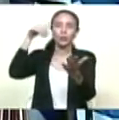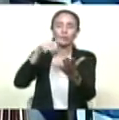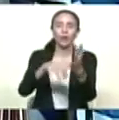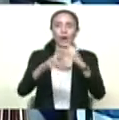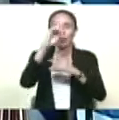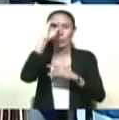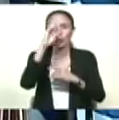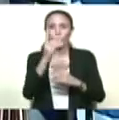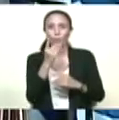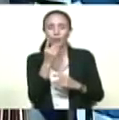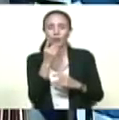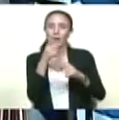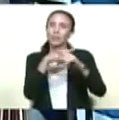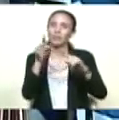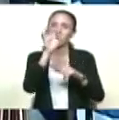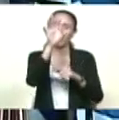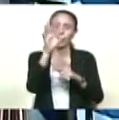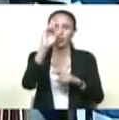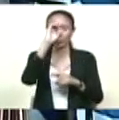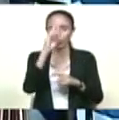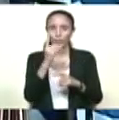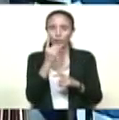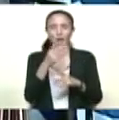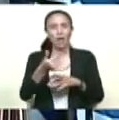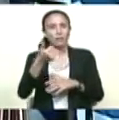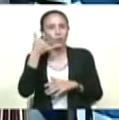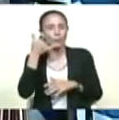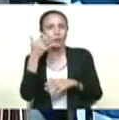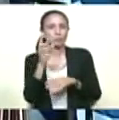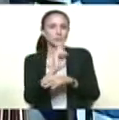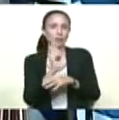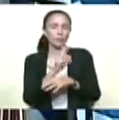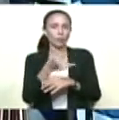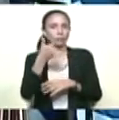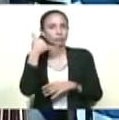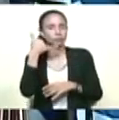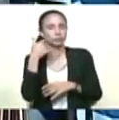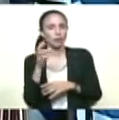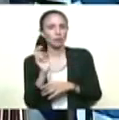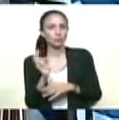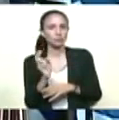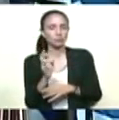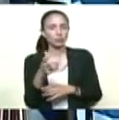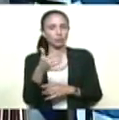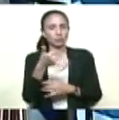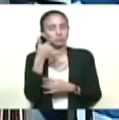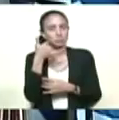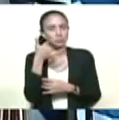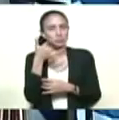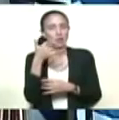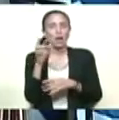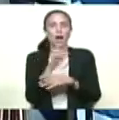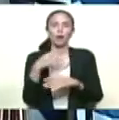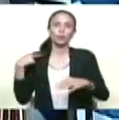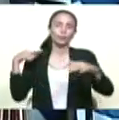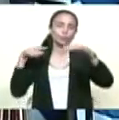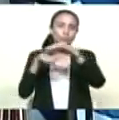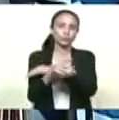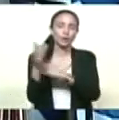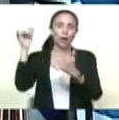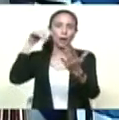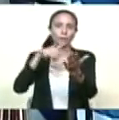donde logramos luego de una interceptación de una llamada descubrir que efectivamente y con las capturas que se hicieron